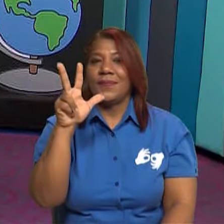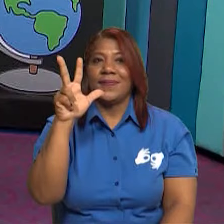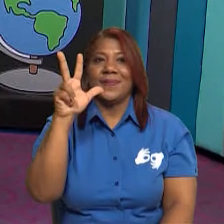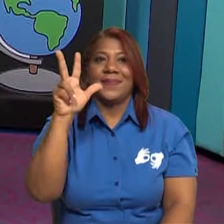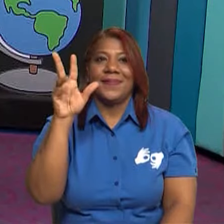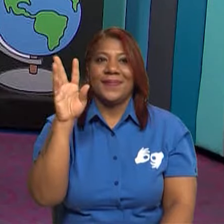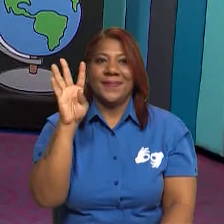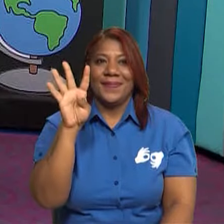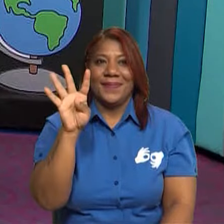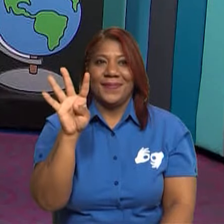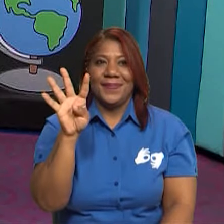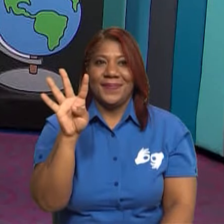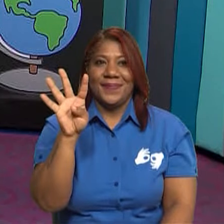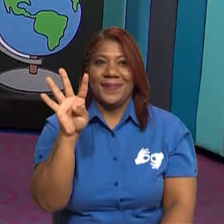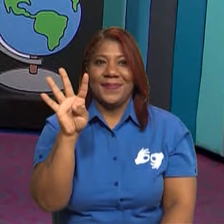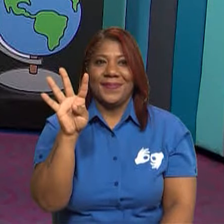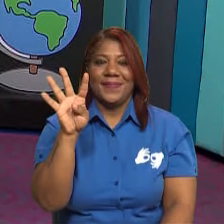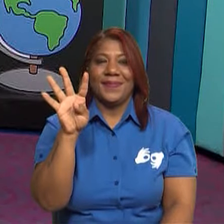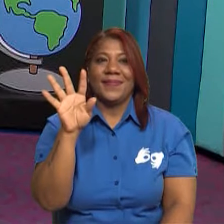3,